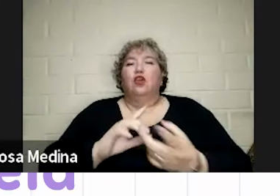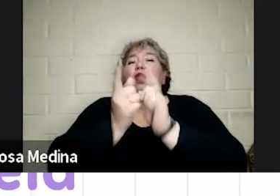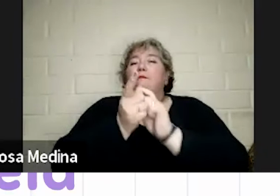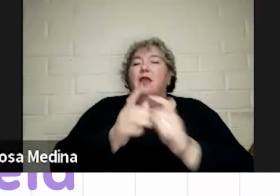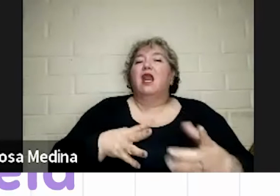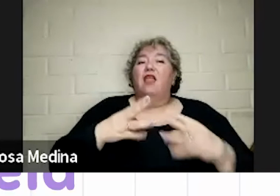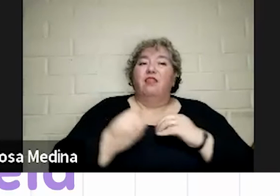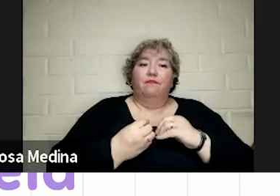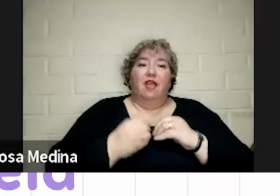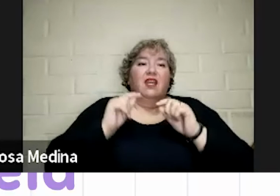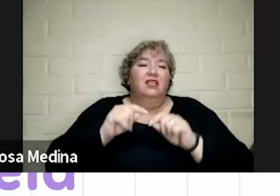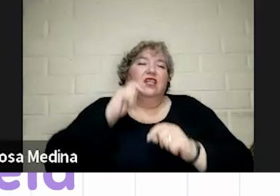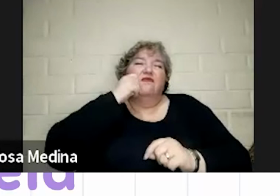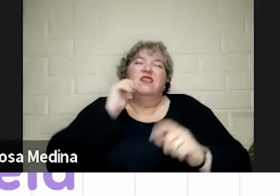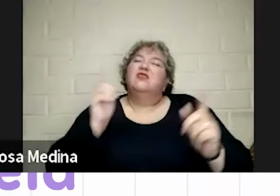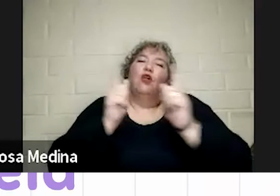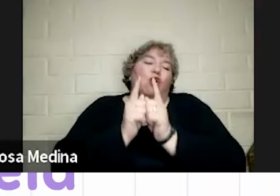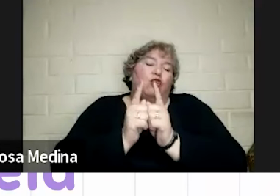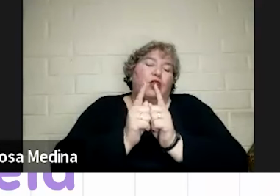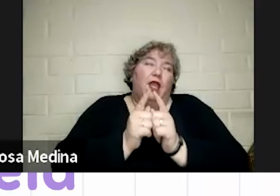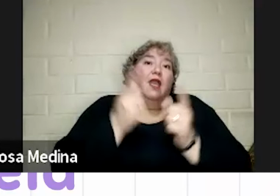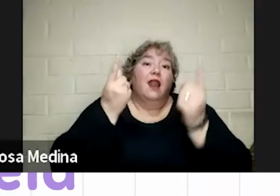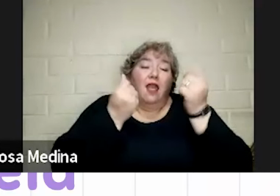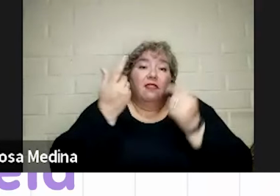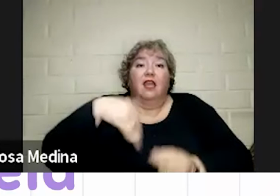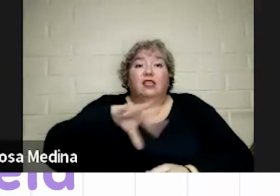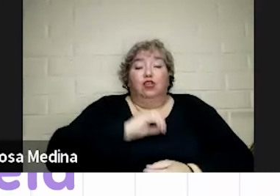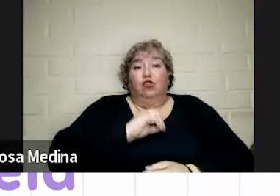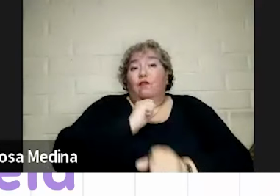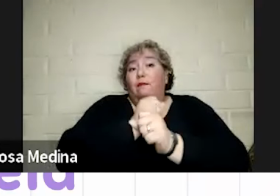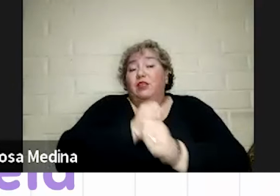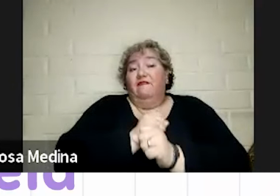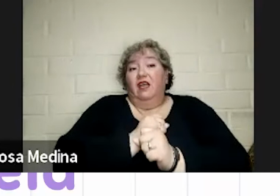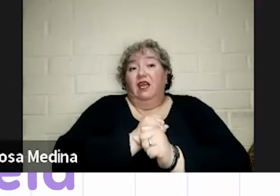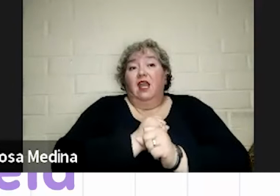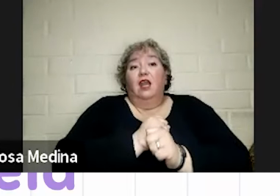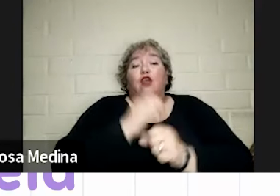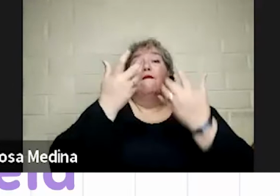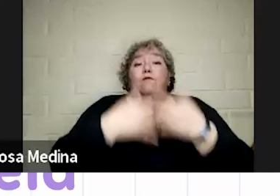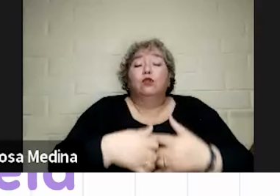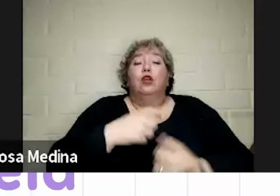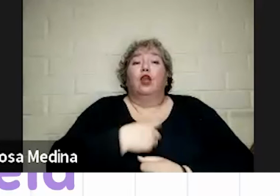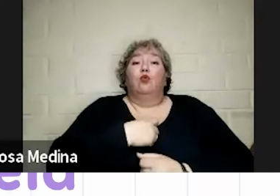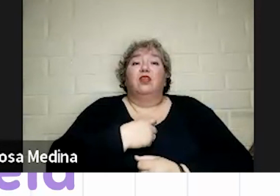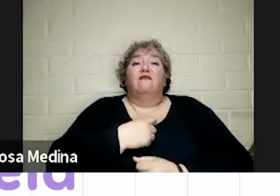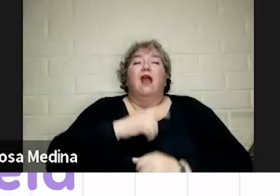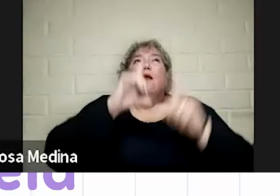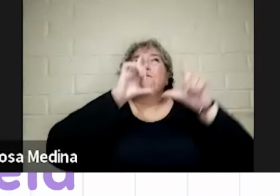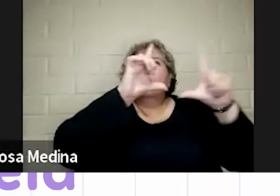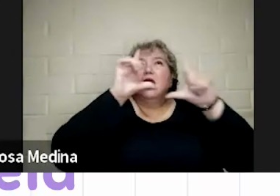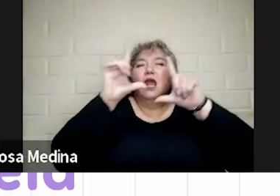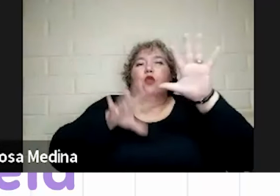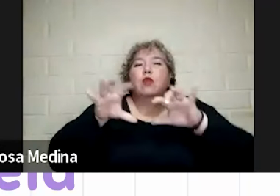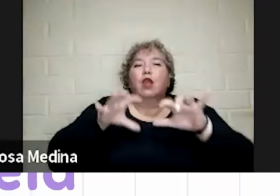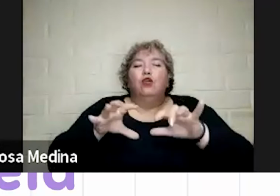cortas que en el fondo la idea es que si uno va a trabajar con funciones ejecutivas, poner algunas láminas o cosas en la sala para que los niños sepan